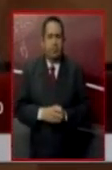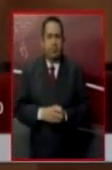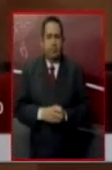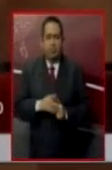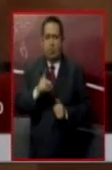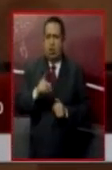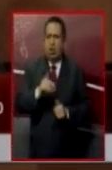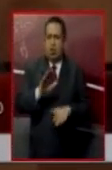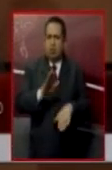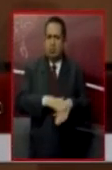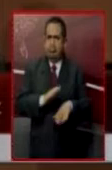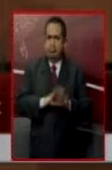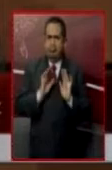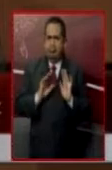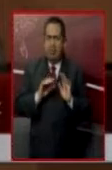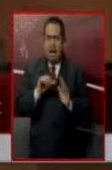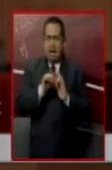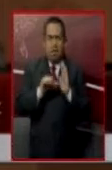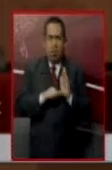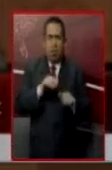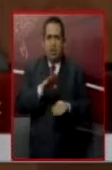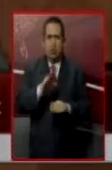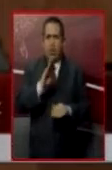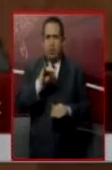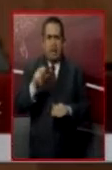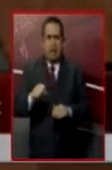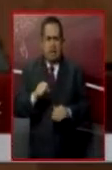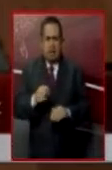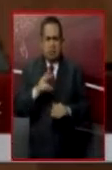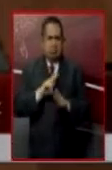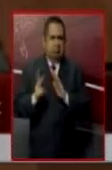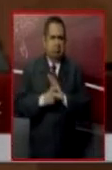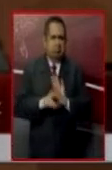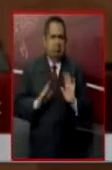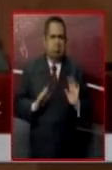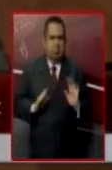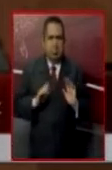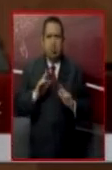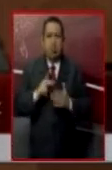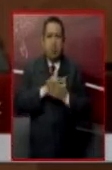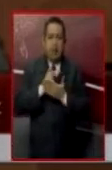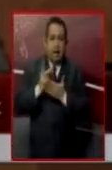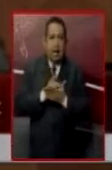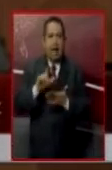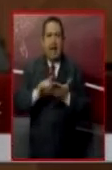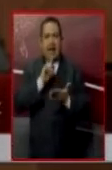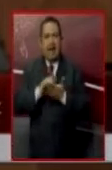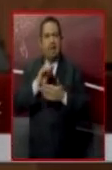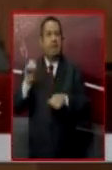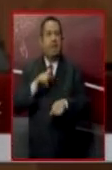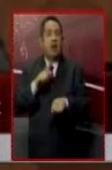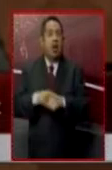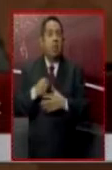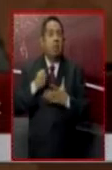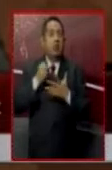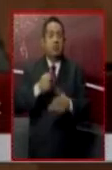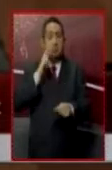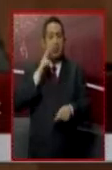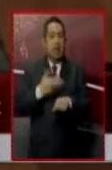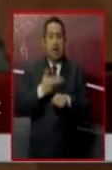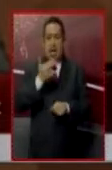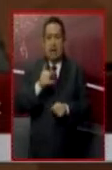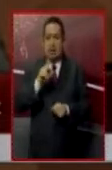para modificar el artículo 19 bis del dictamen correspondiente al proyecto del decreto por el que se expide la Ley